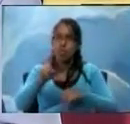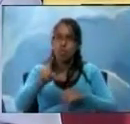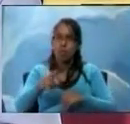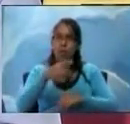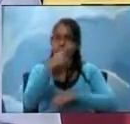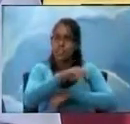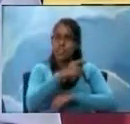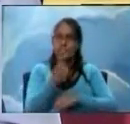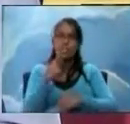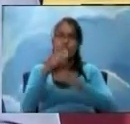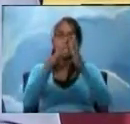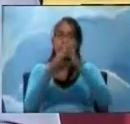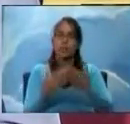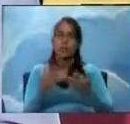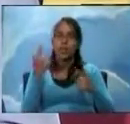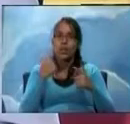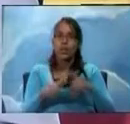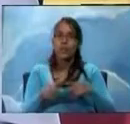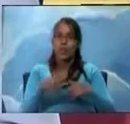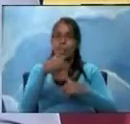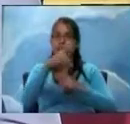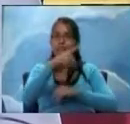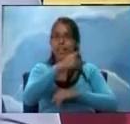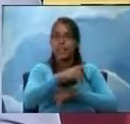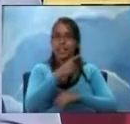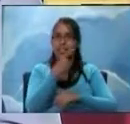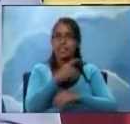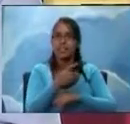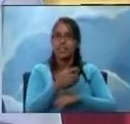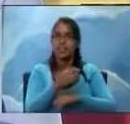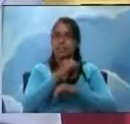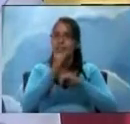la izquierda, dice la Biblia, y el otro a la derecha.